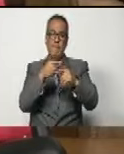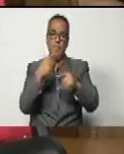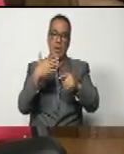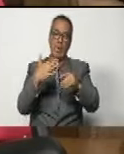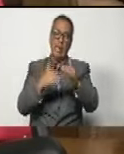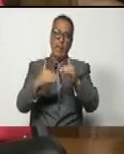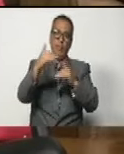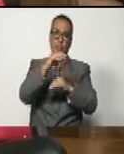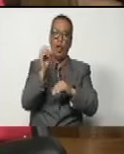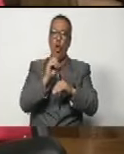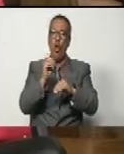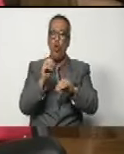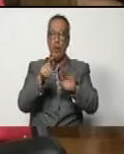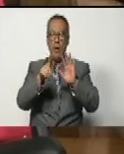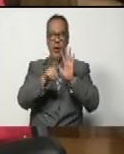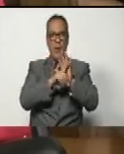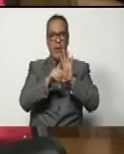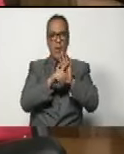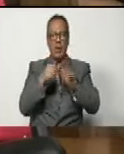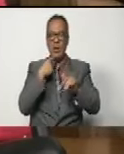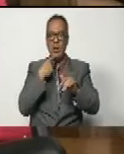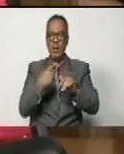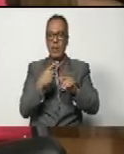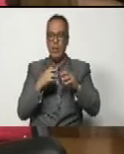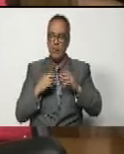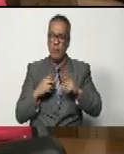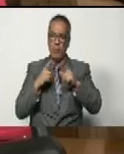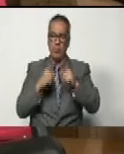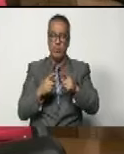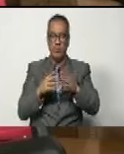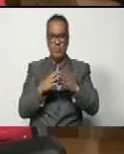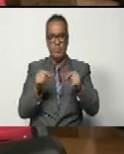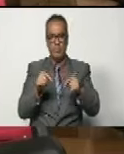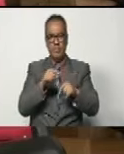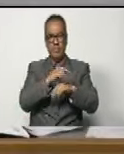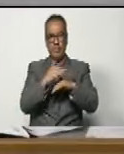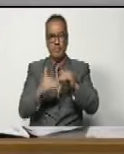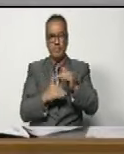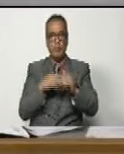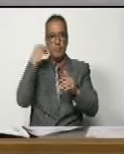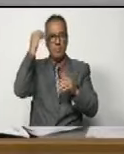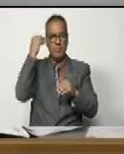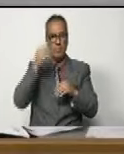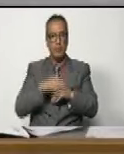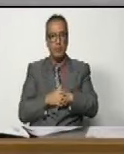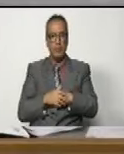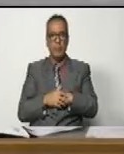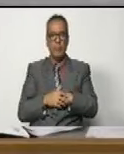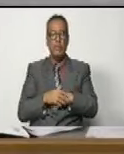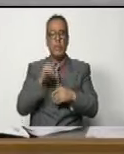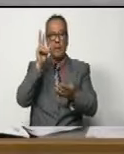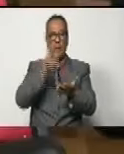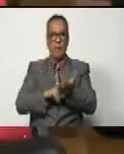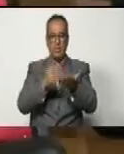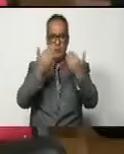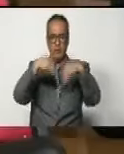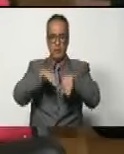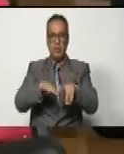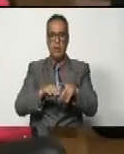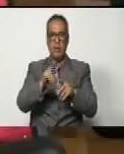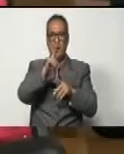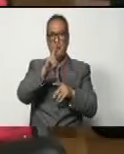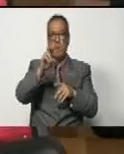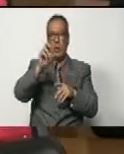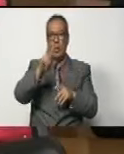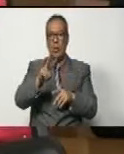Venezuela o el valor establecido en el reglamento vigente de esta ley. Es todo, vicepresidente. En consideración. Aprobado. Siguiente.